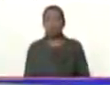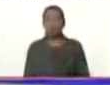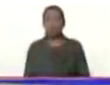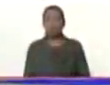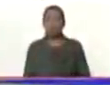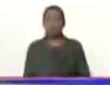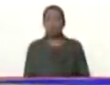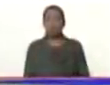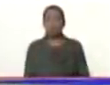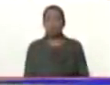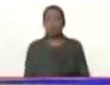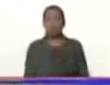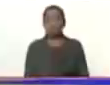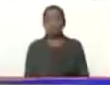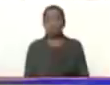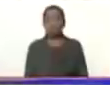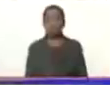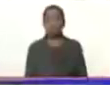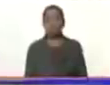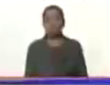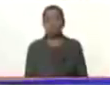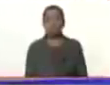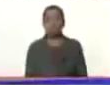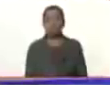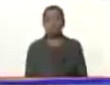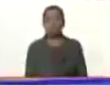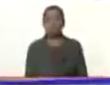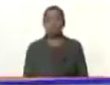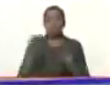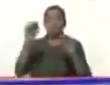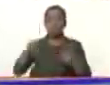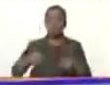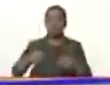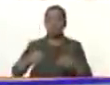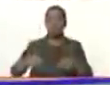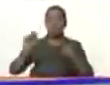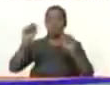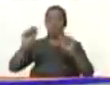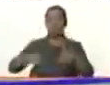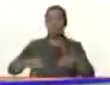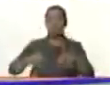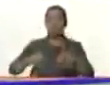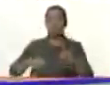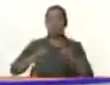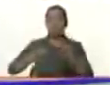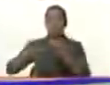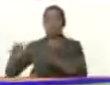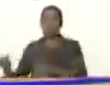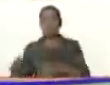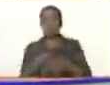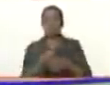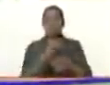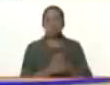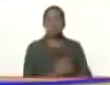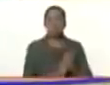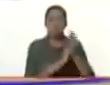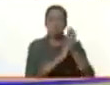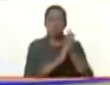Así, así, así es que se gobierna. Así, así, así es que